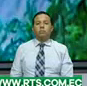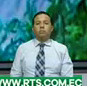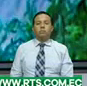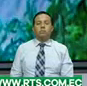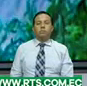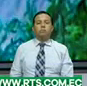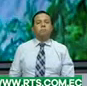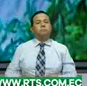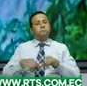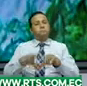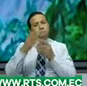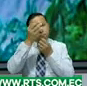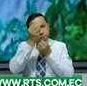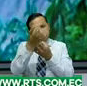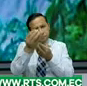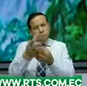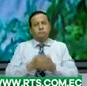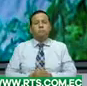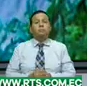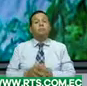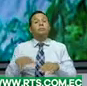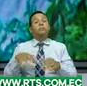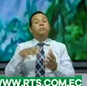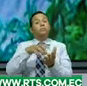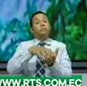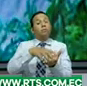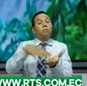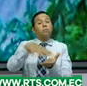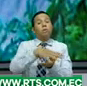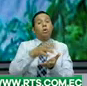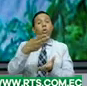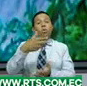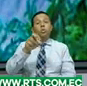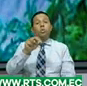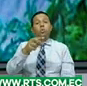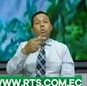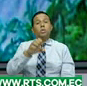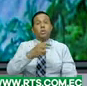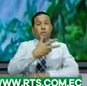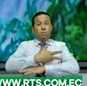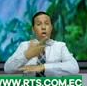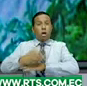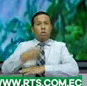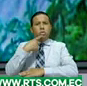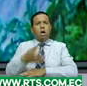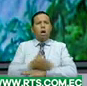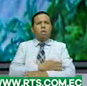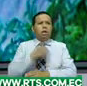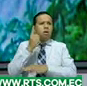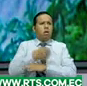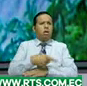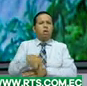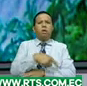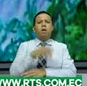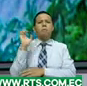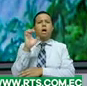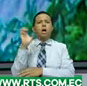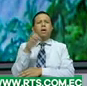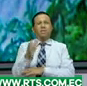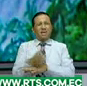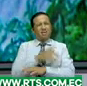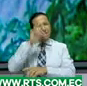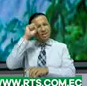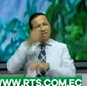Continuamos informando, amigos. El cantón Chunchi en Chimborazo fue declarado en emergencia tras el dantesco deslave ocurrido el pasado